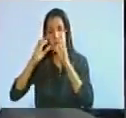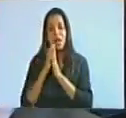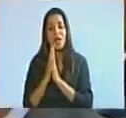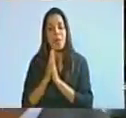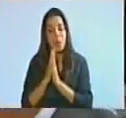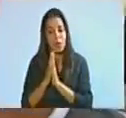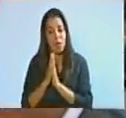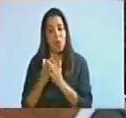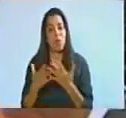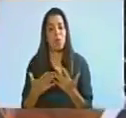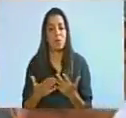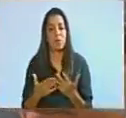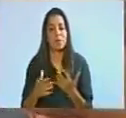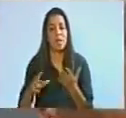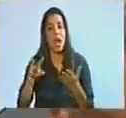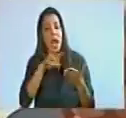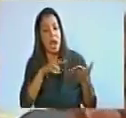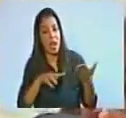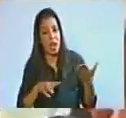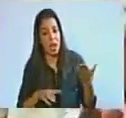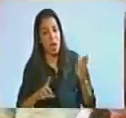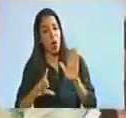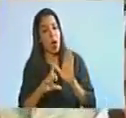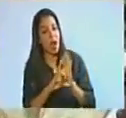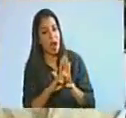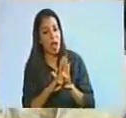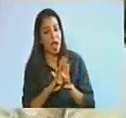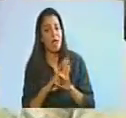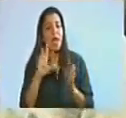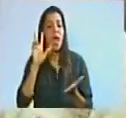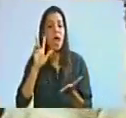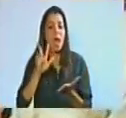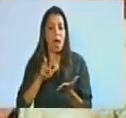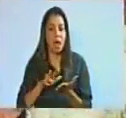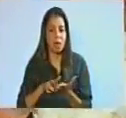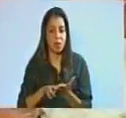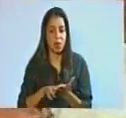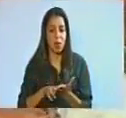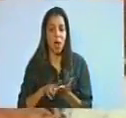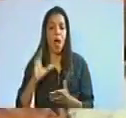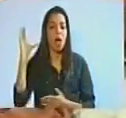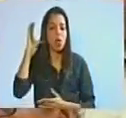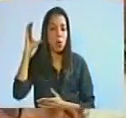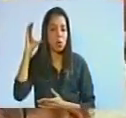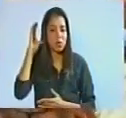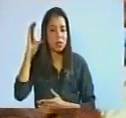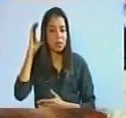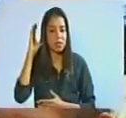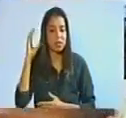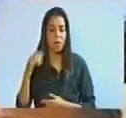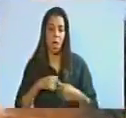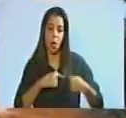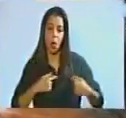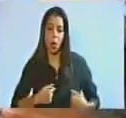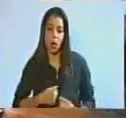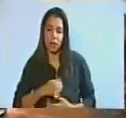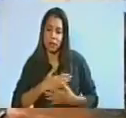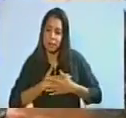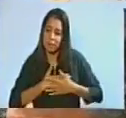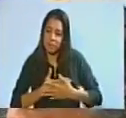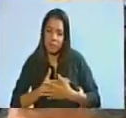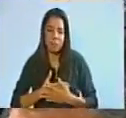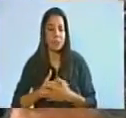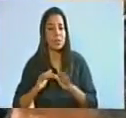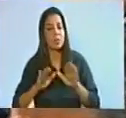que hagamos la lectura y aprobemos en conciencia y desde nuestro corazón,